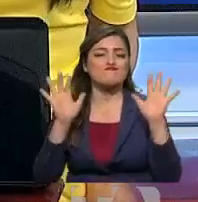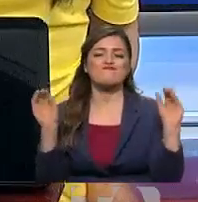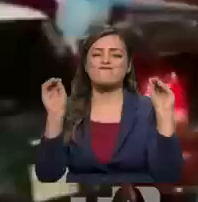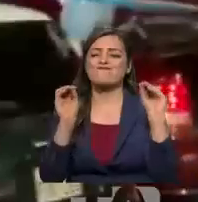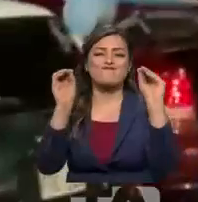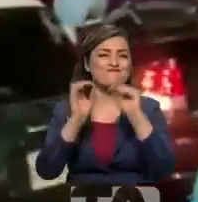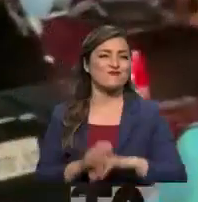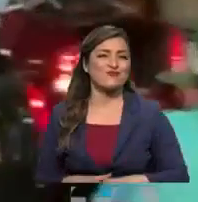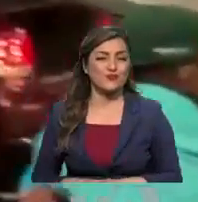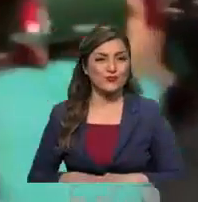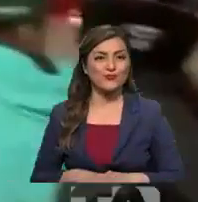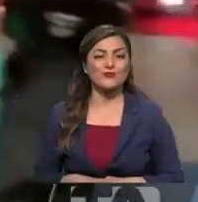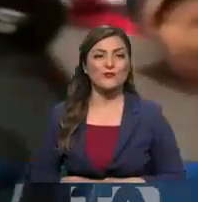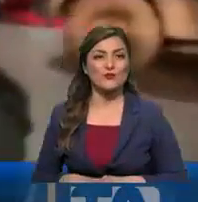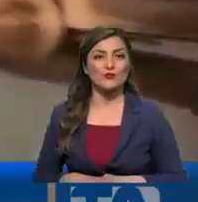aglomeraciones.